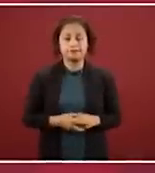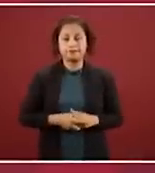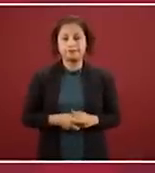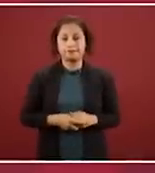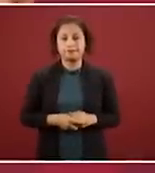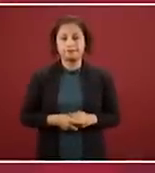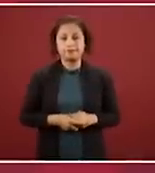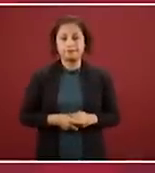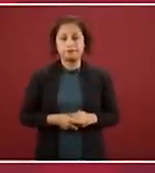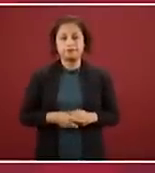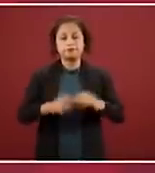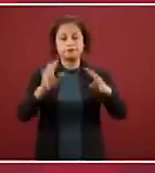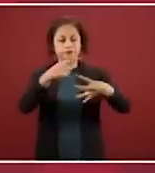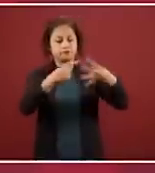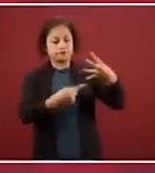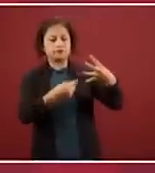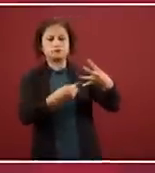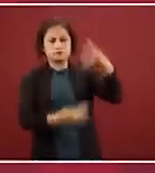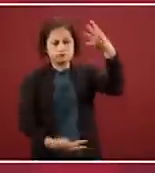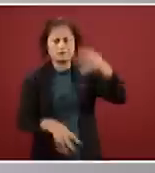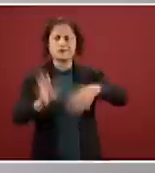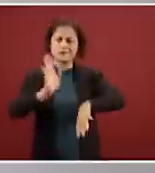Hay muchas otras cosas, pero